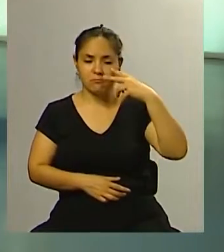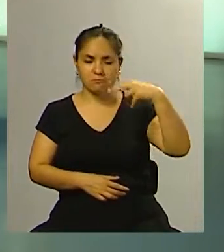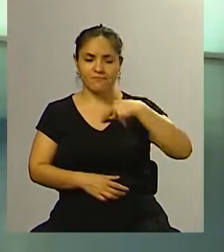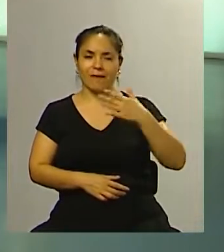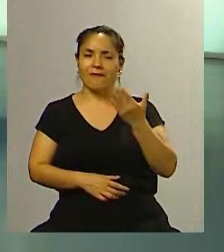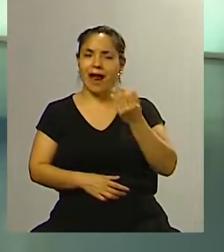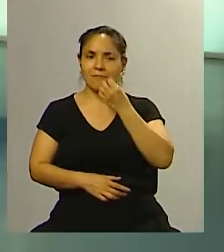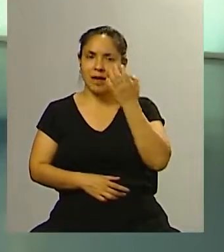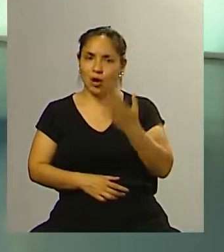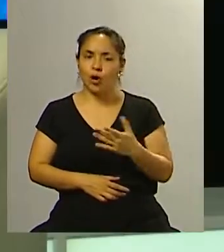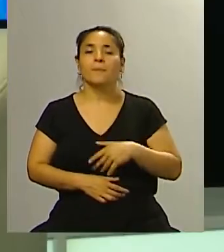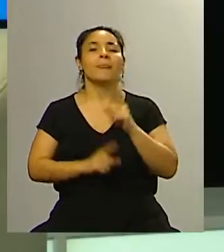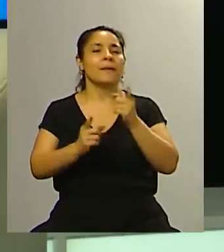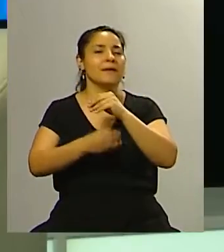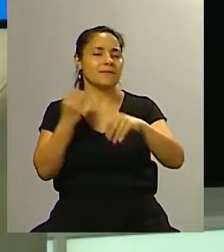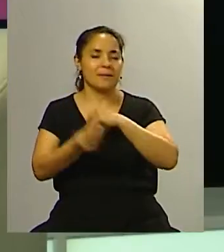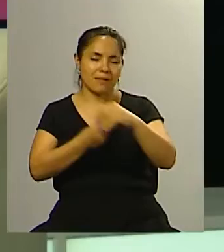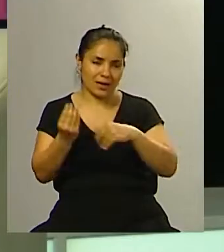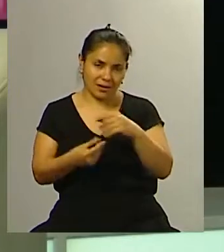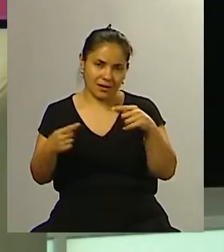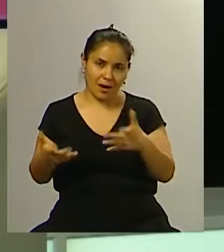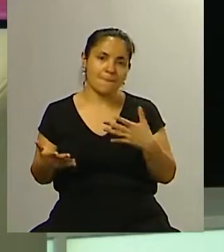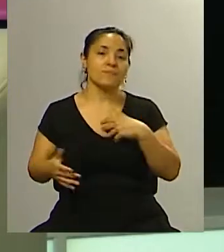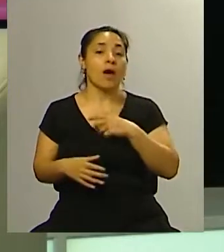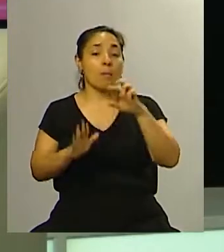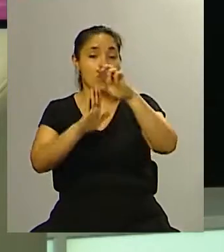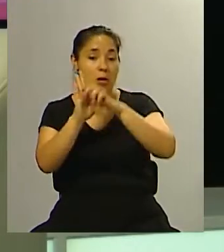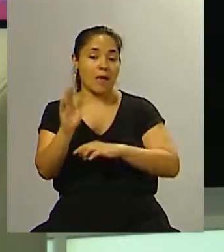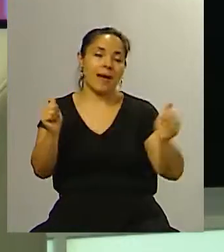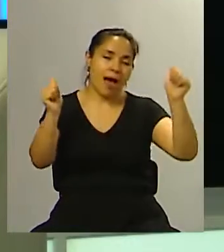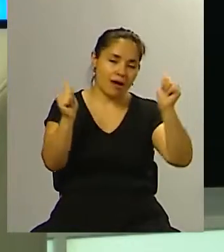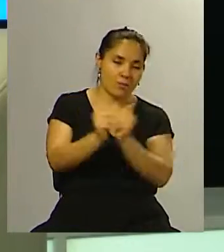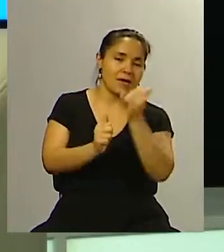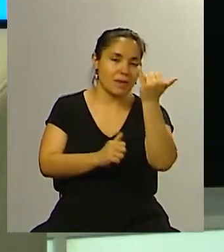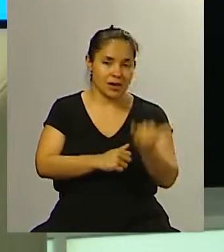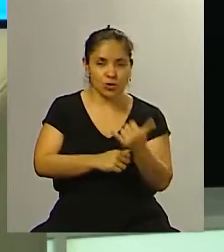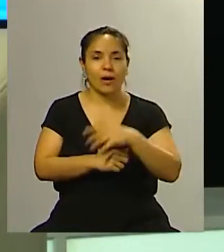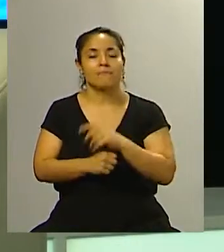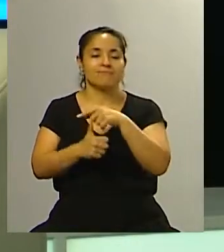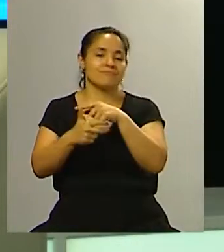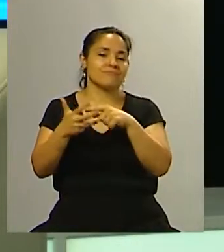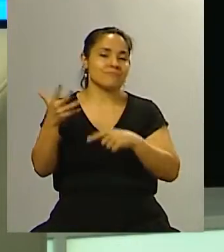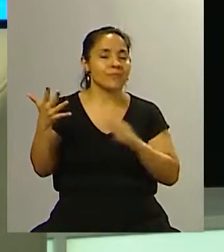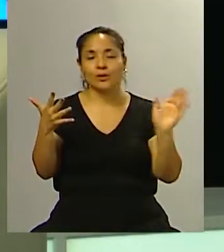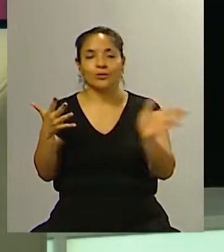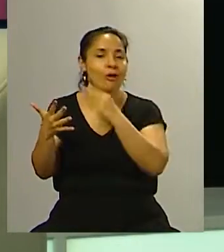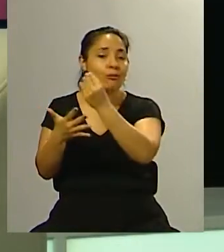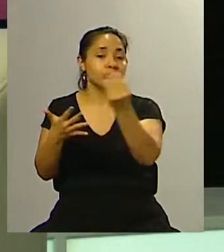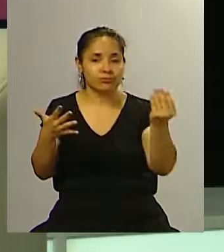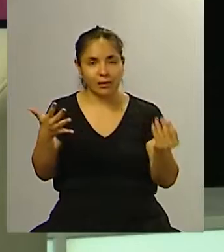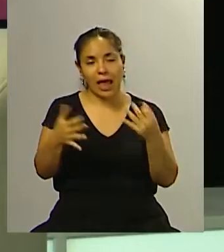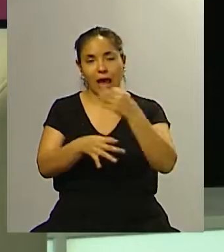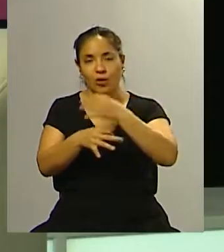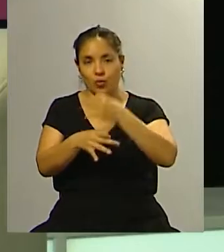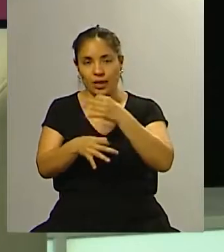familias, sí. Ha habido muchísimo acompañamiento al programa, ¿sí?, desde los diferentes actores involucrados en la